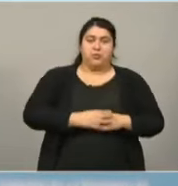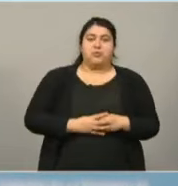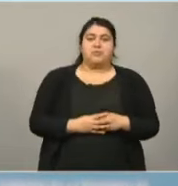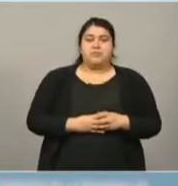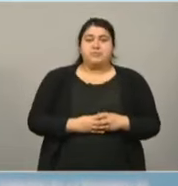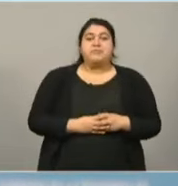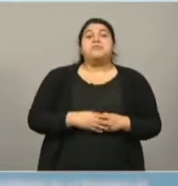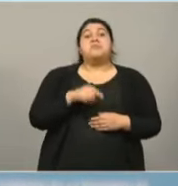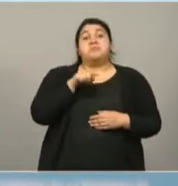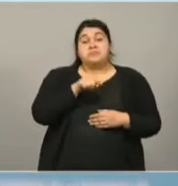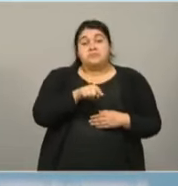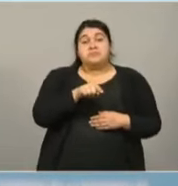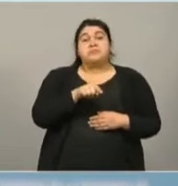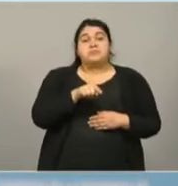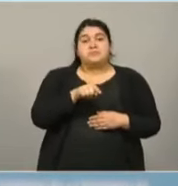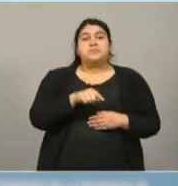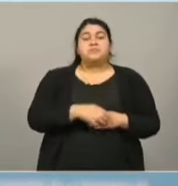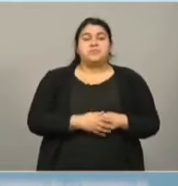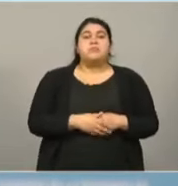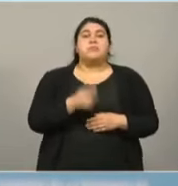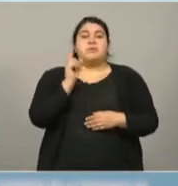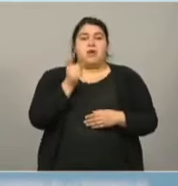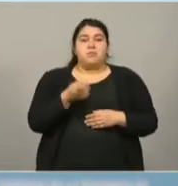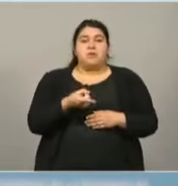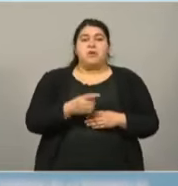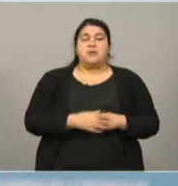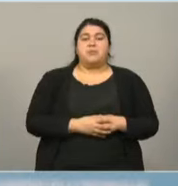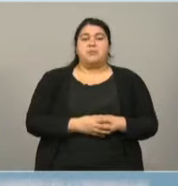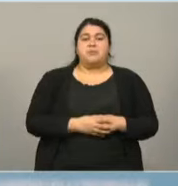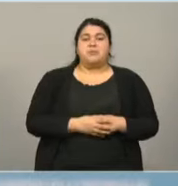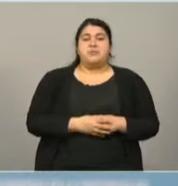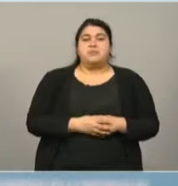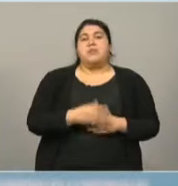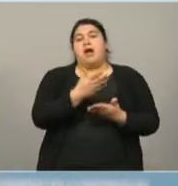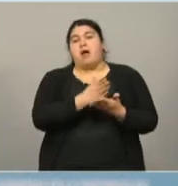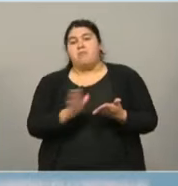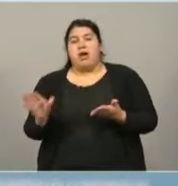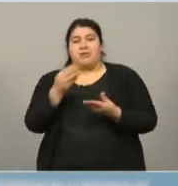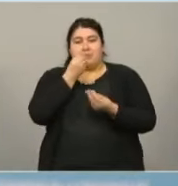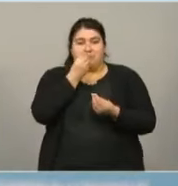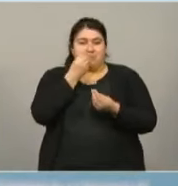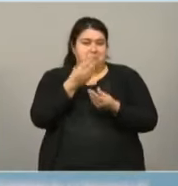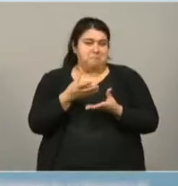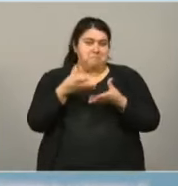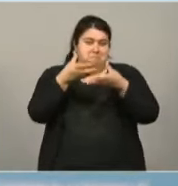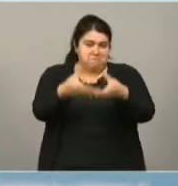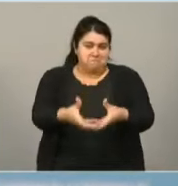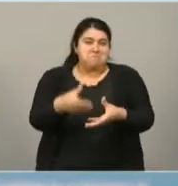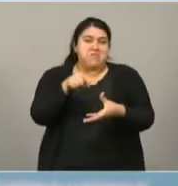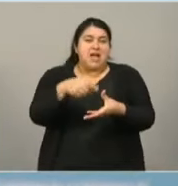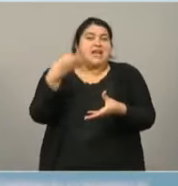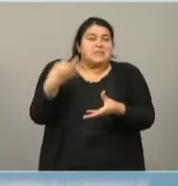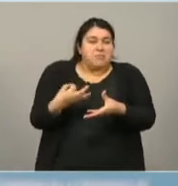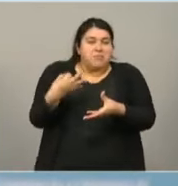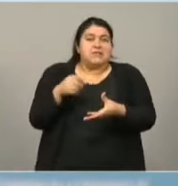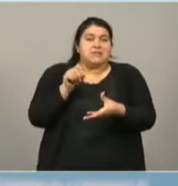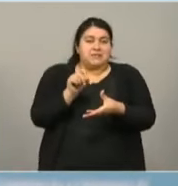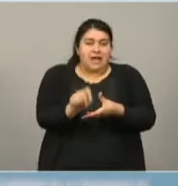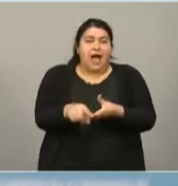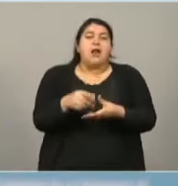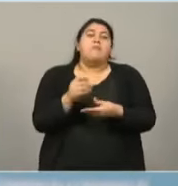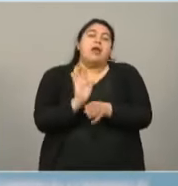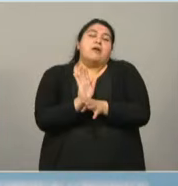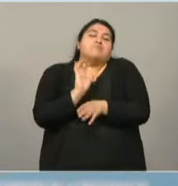Aires se lleva eh además eh un módulo que es el el módulo extraordinario extraordinario perdón la